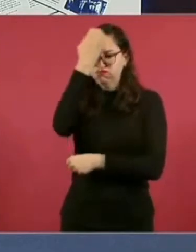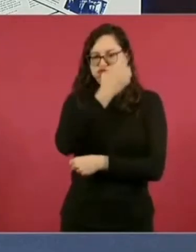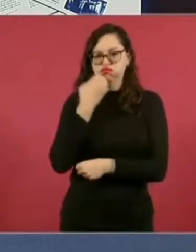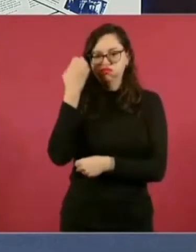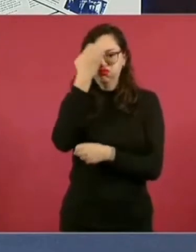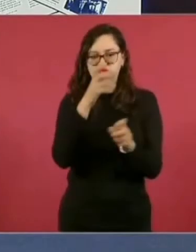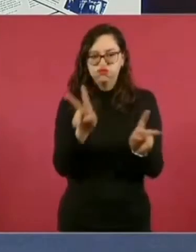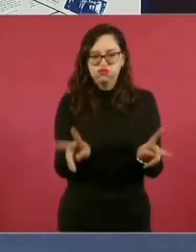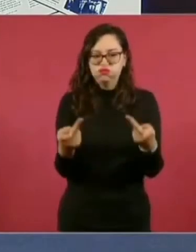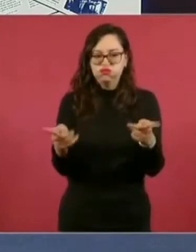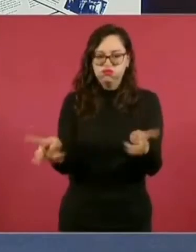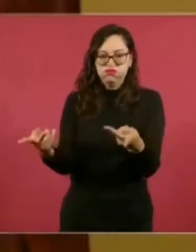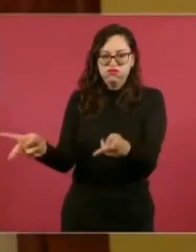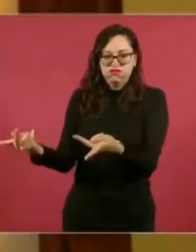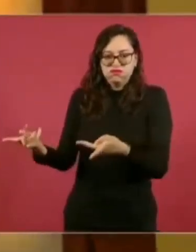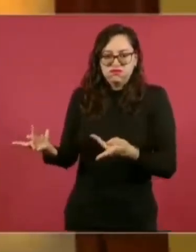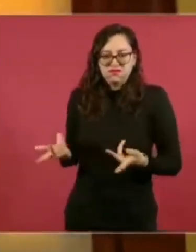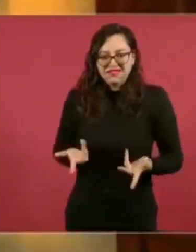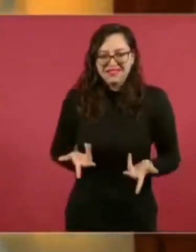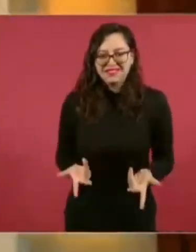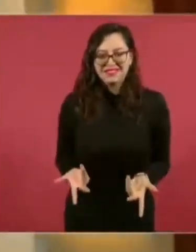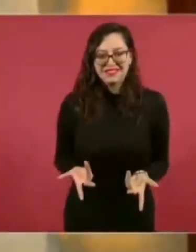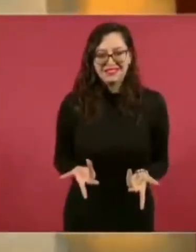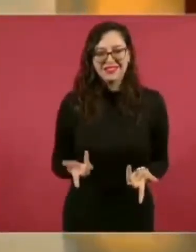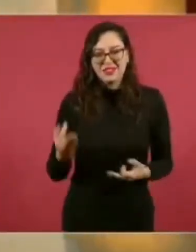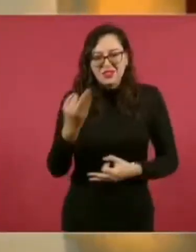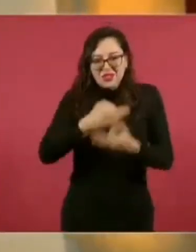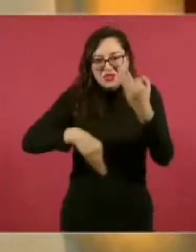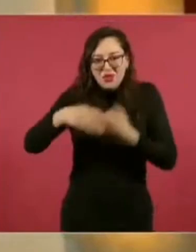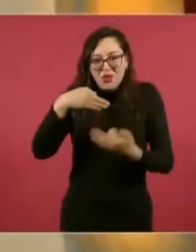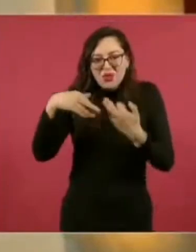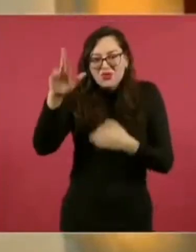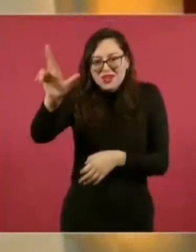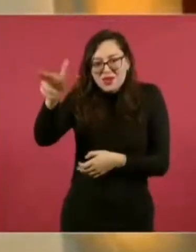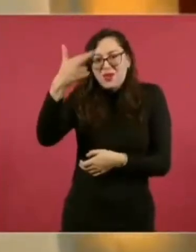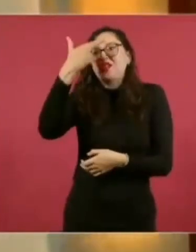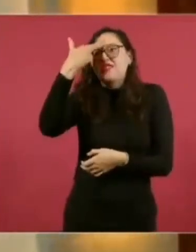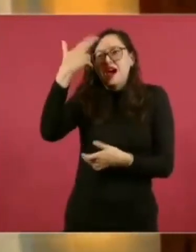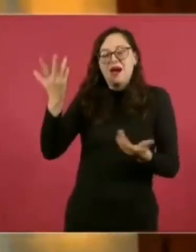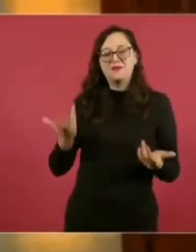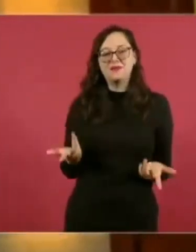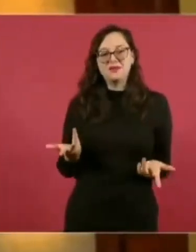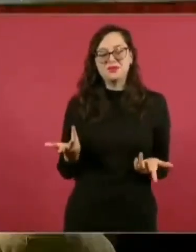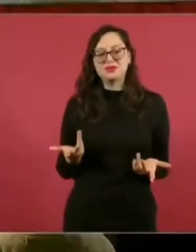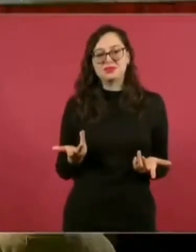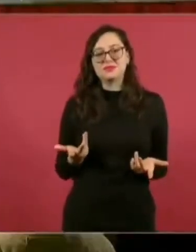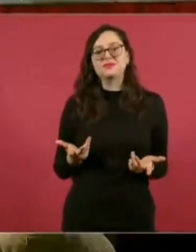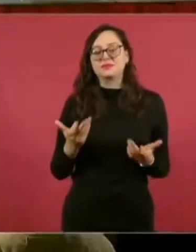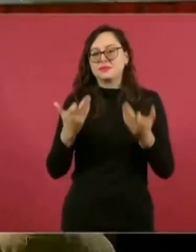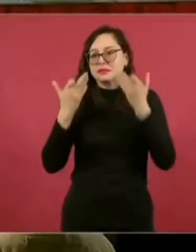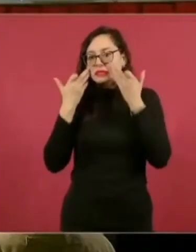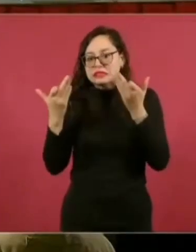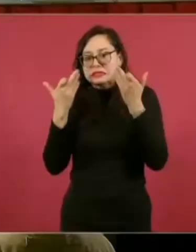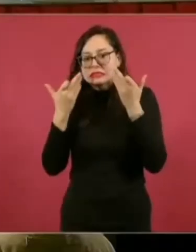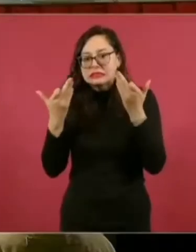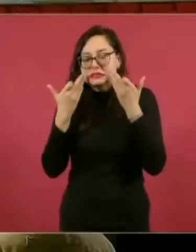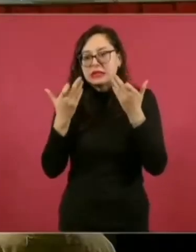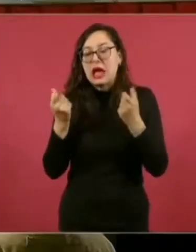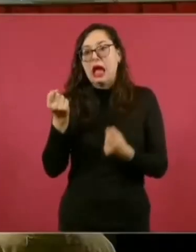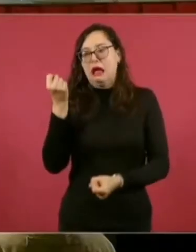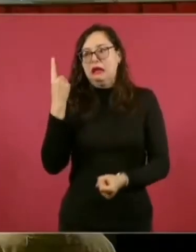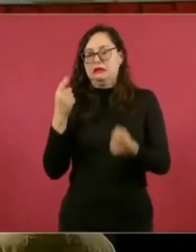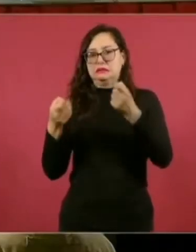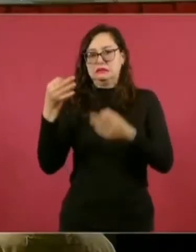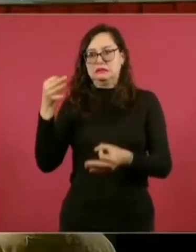habido alrededor de estos casos. Aquí podemos constatar cómo incluso fueron